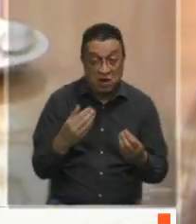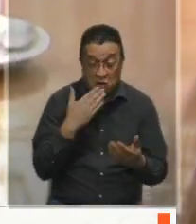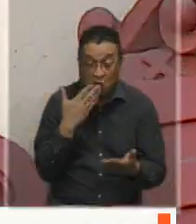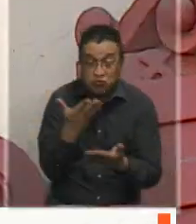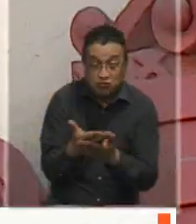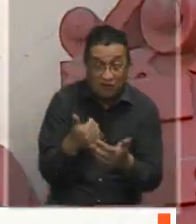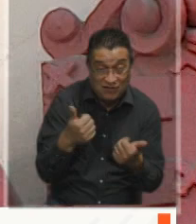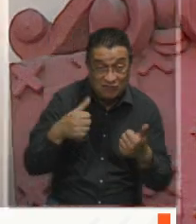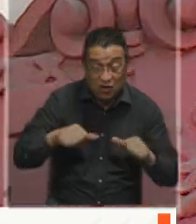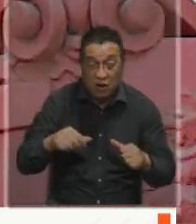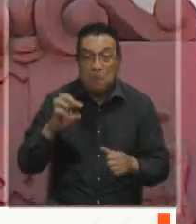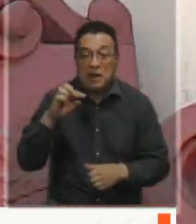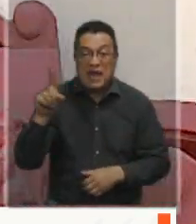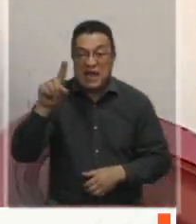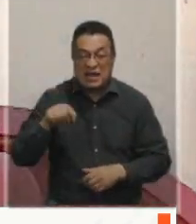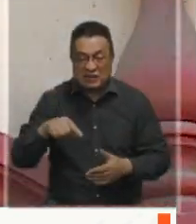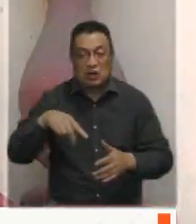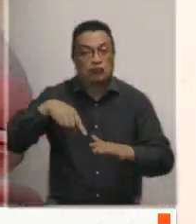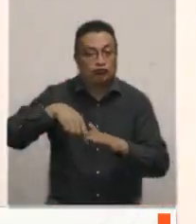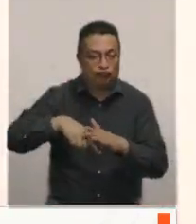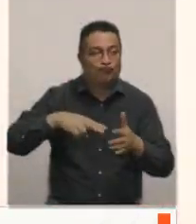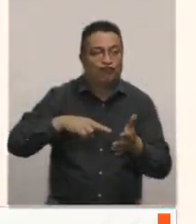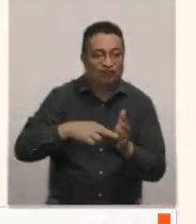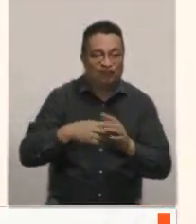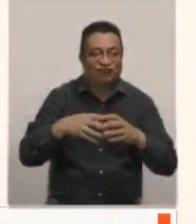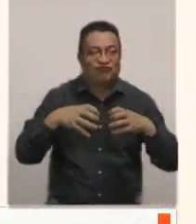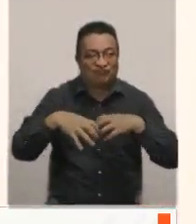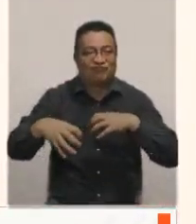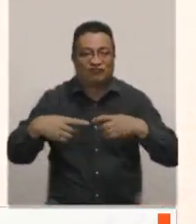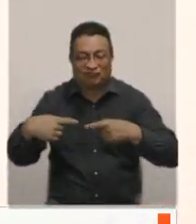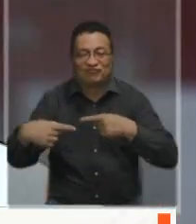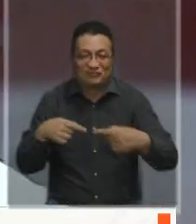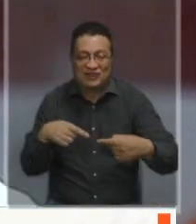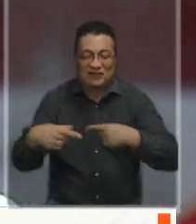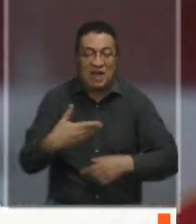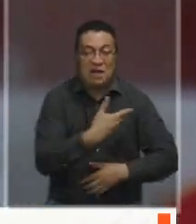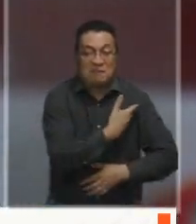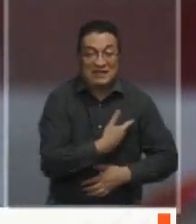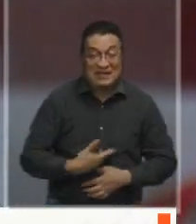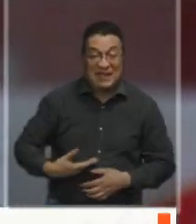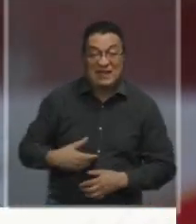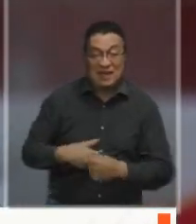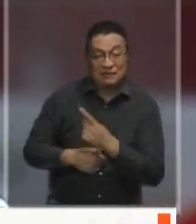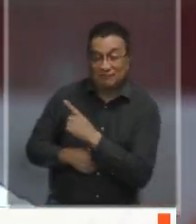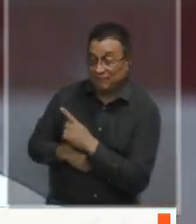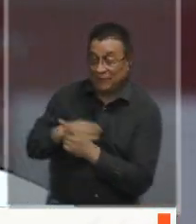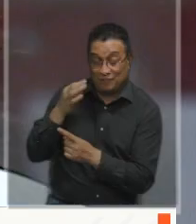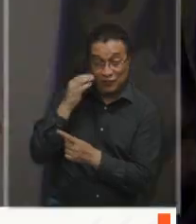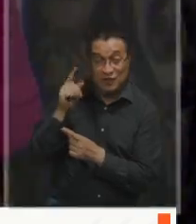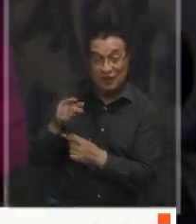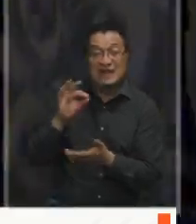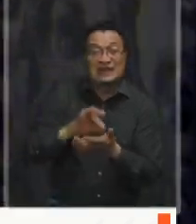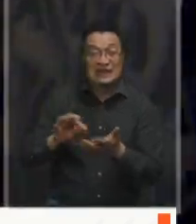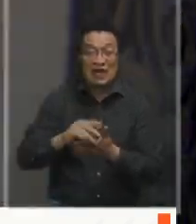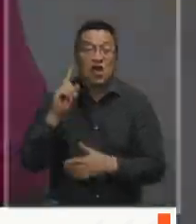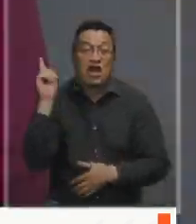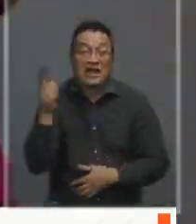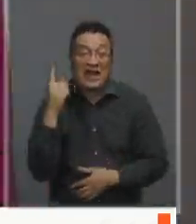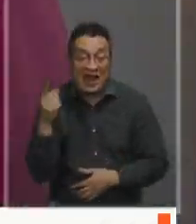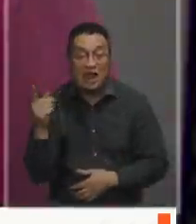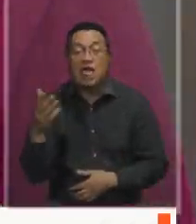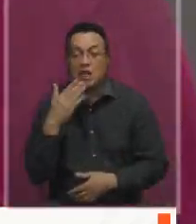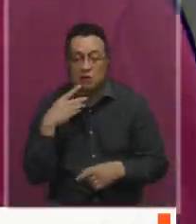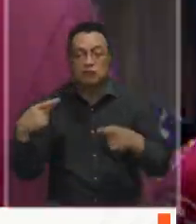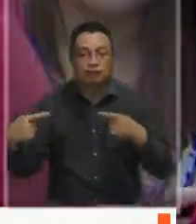división al interior del PS se agudiza, con versiones de soterradas disputas entre su presidenta Paulina Bodanovich y el secretario general Camilo Escalona,